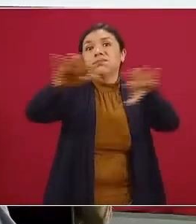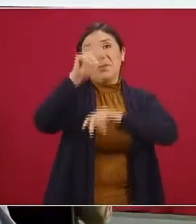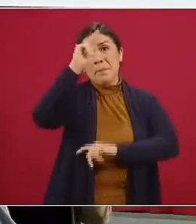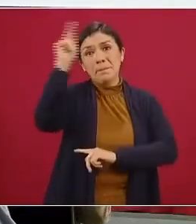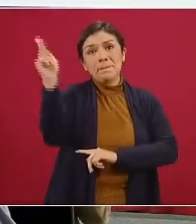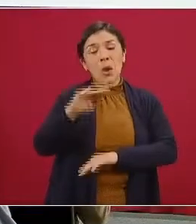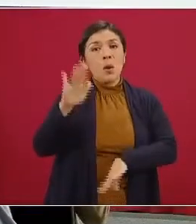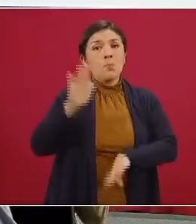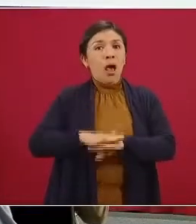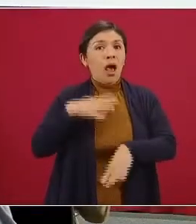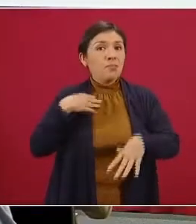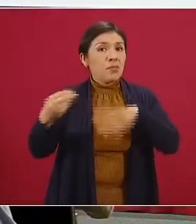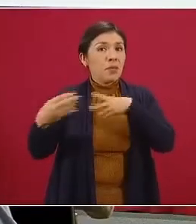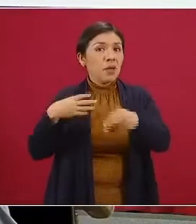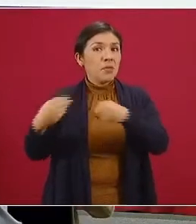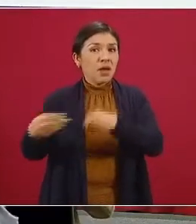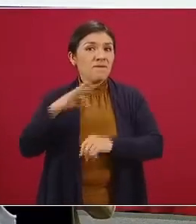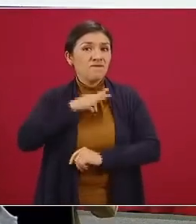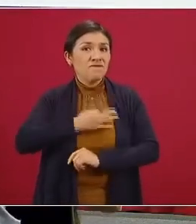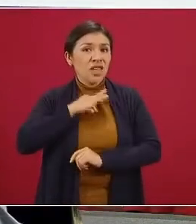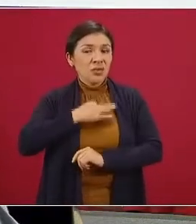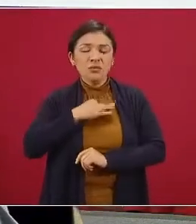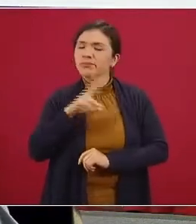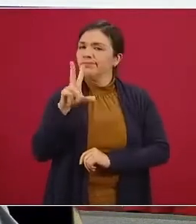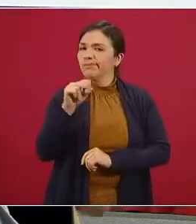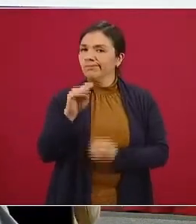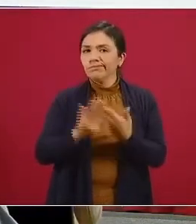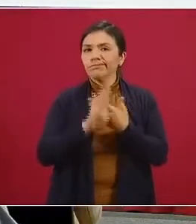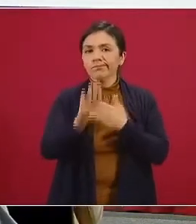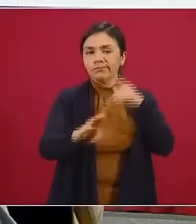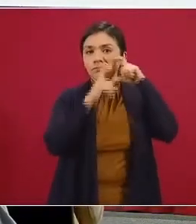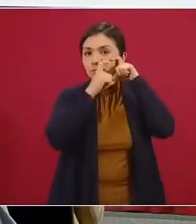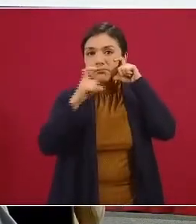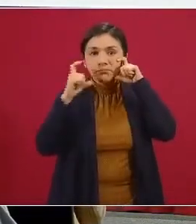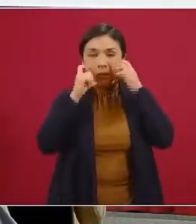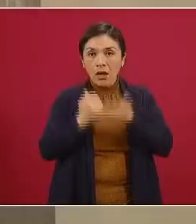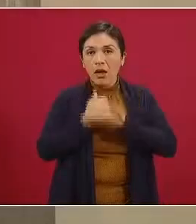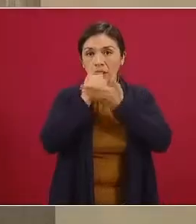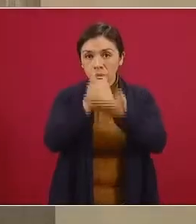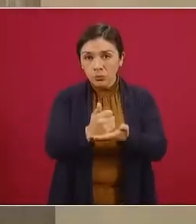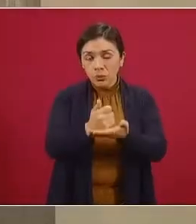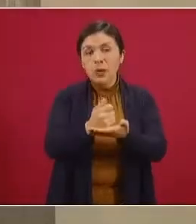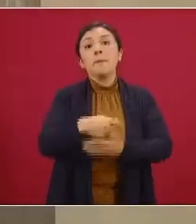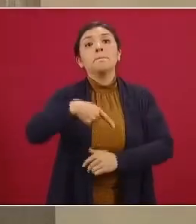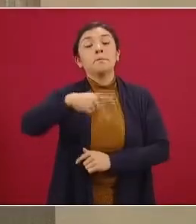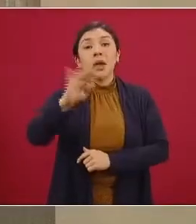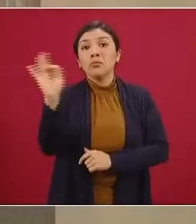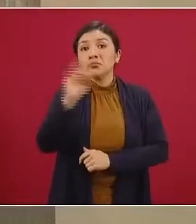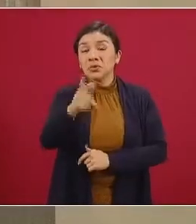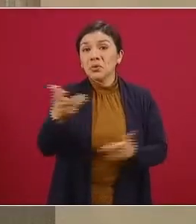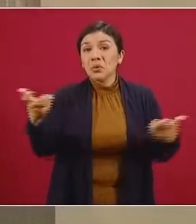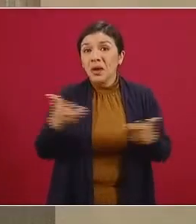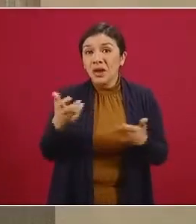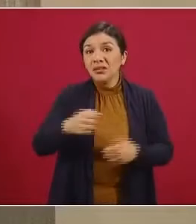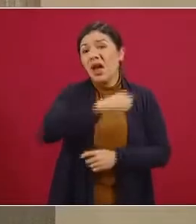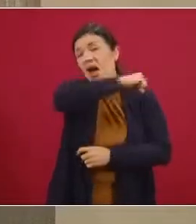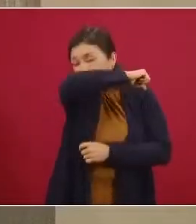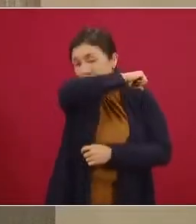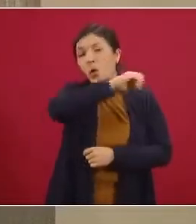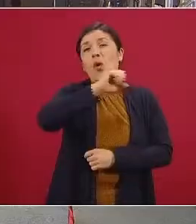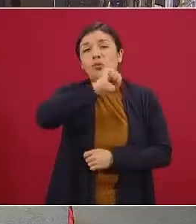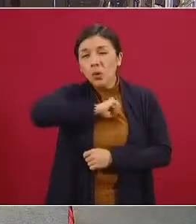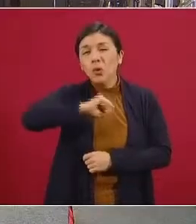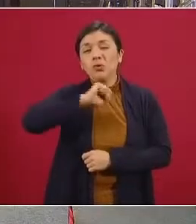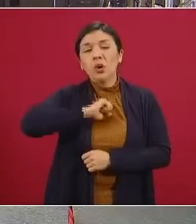o esparcir los virus en un momento determinado. Pero si lo vamos a hacer porque no